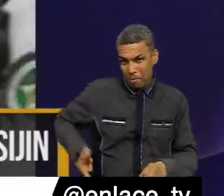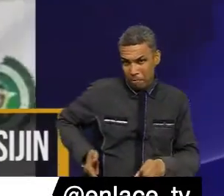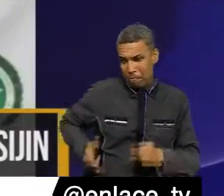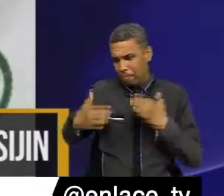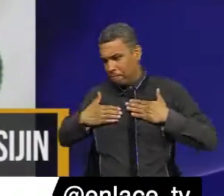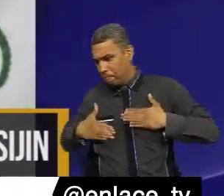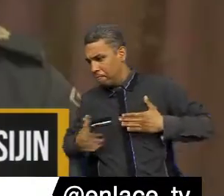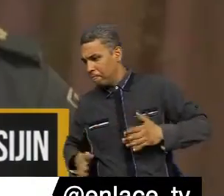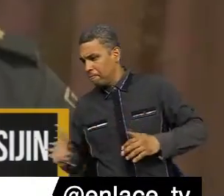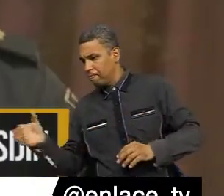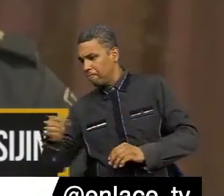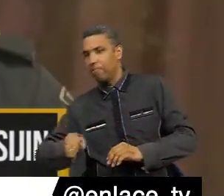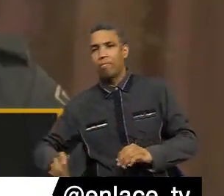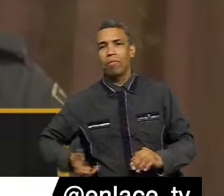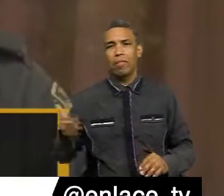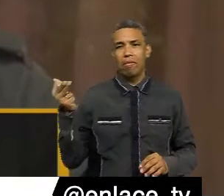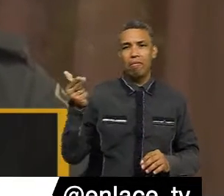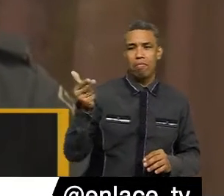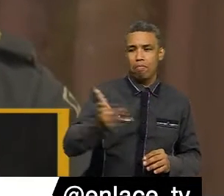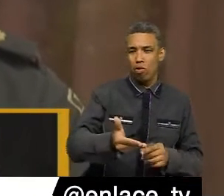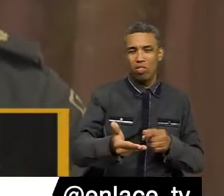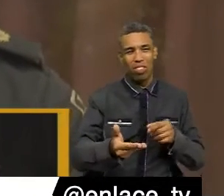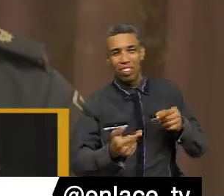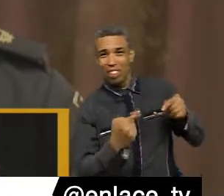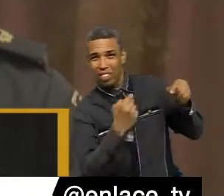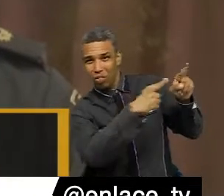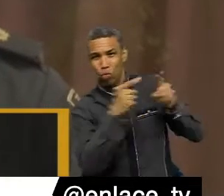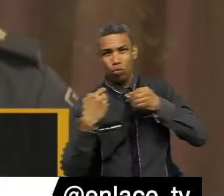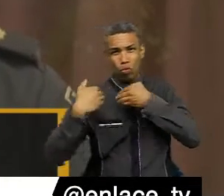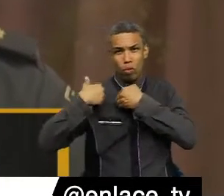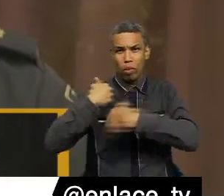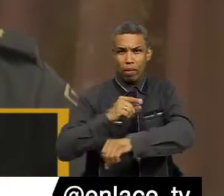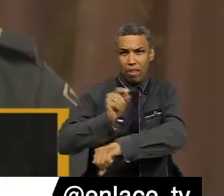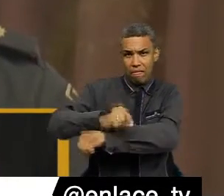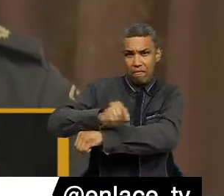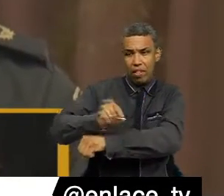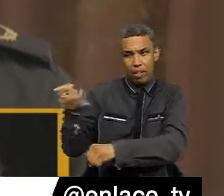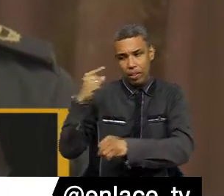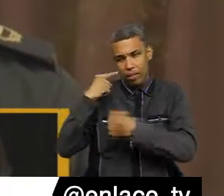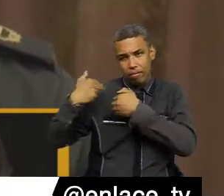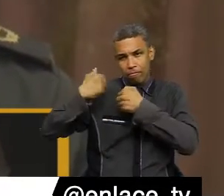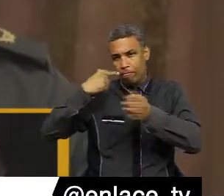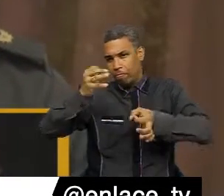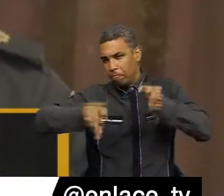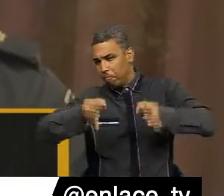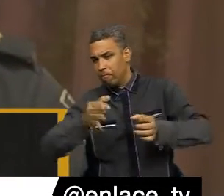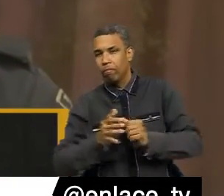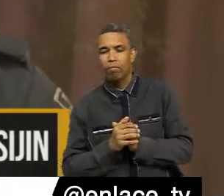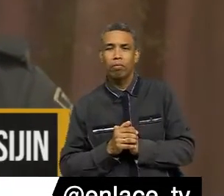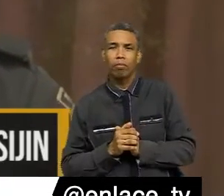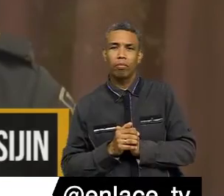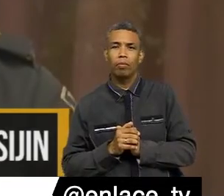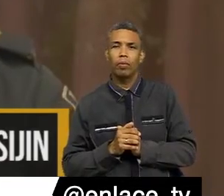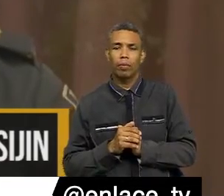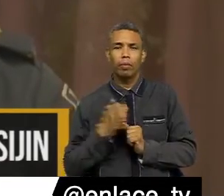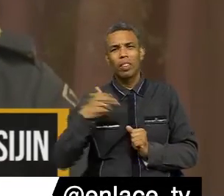de la Fiscalía. El cual, por información de la comunidad que manifiesta de dos sujetos que se movilizaban en